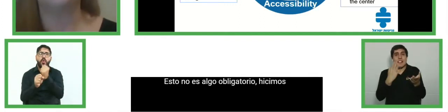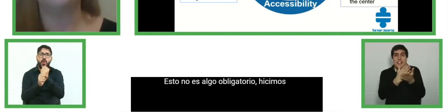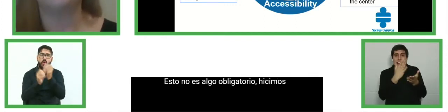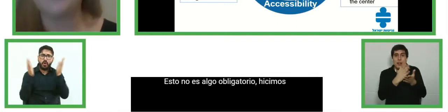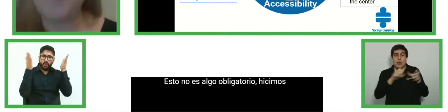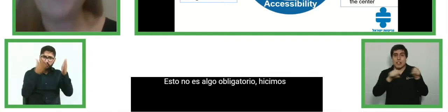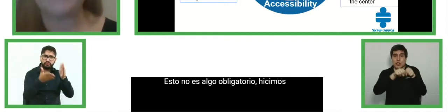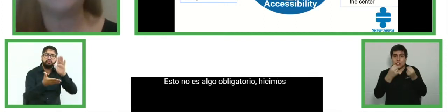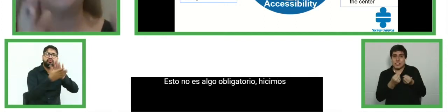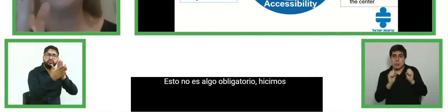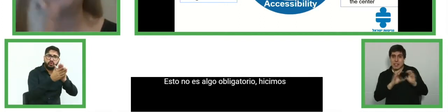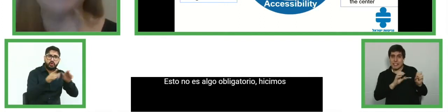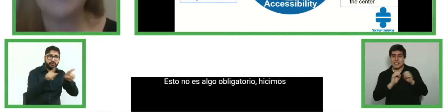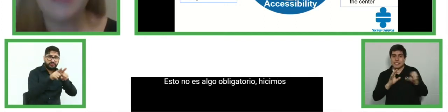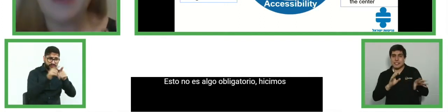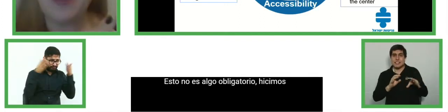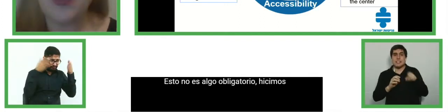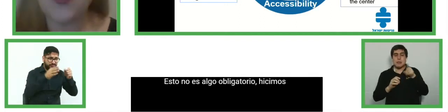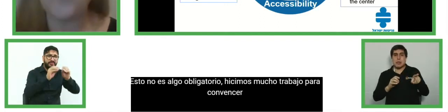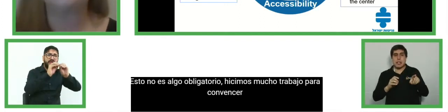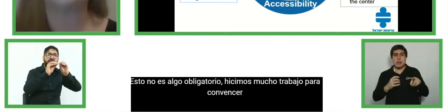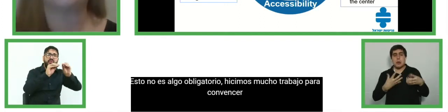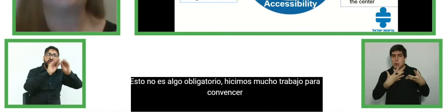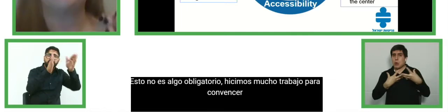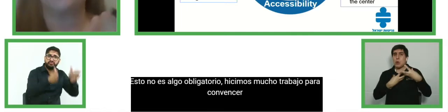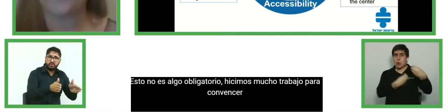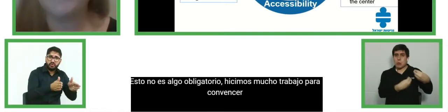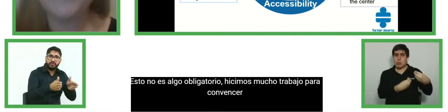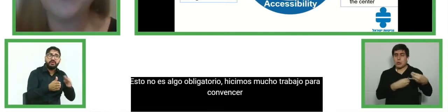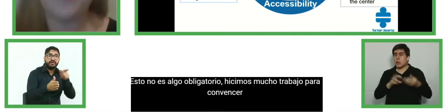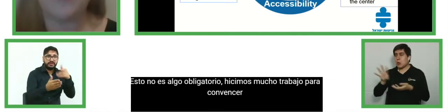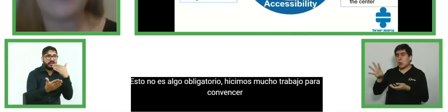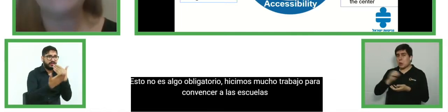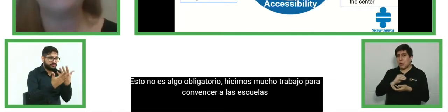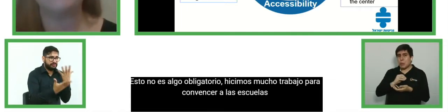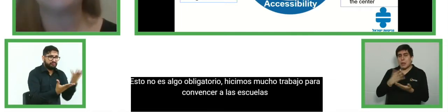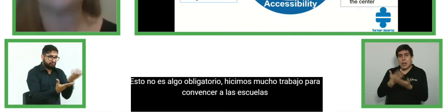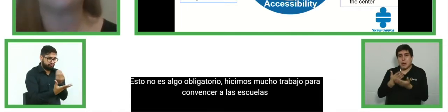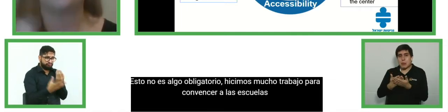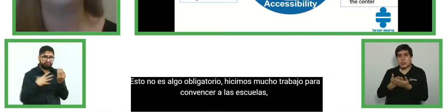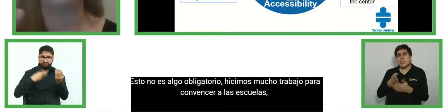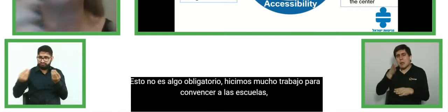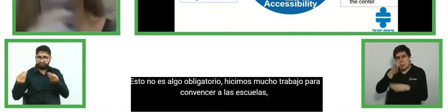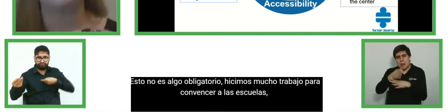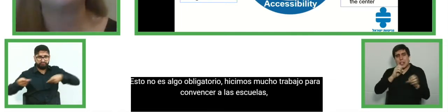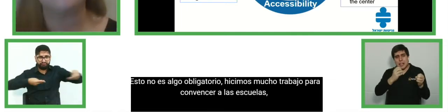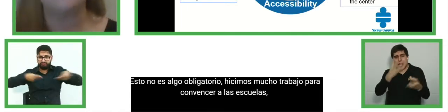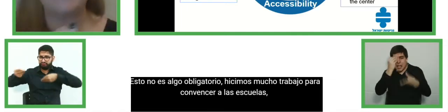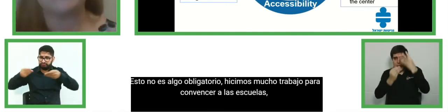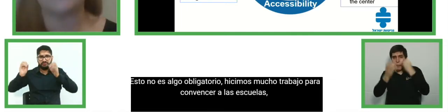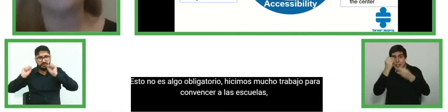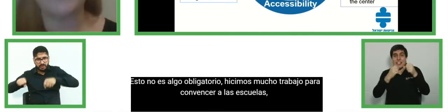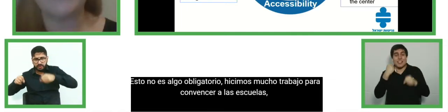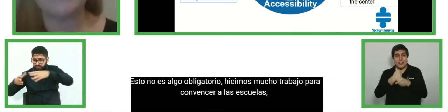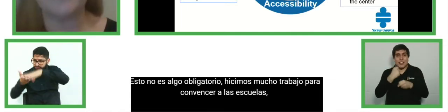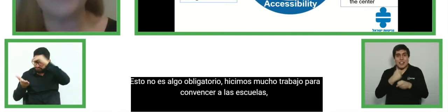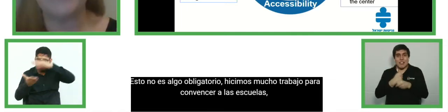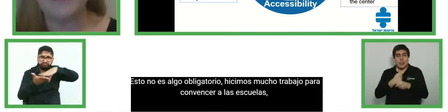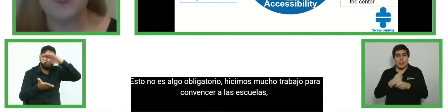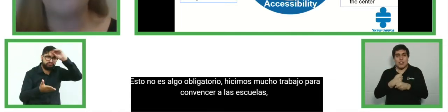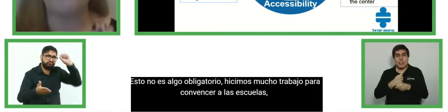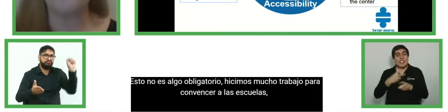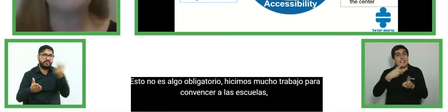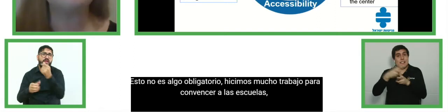los sistemas educacionales, etcétera, de adoptar esto, de realmente ir a las capacitaciones y a las actividades que van a